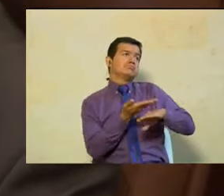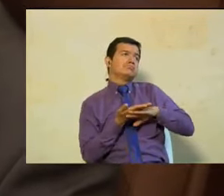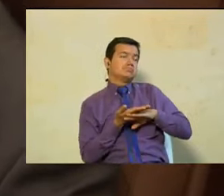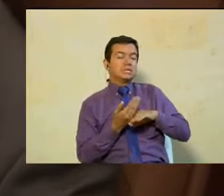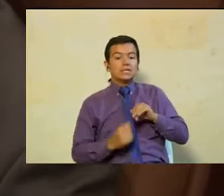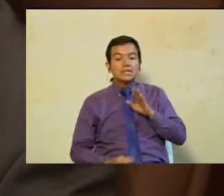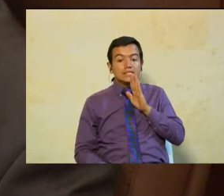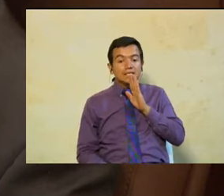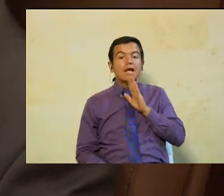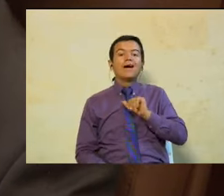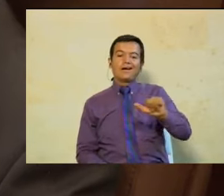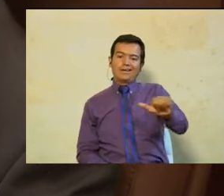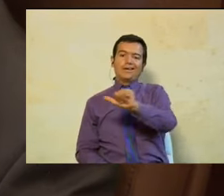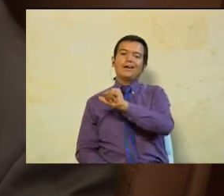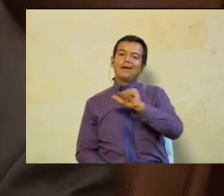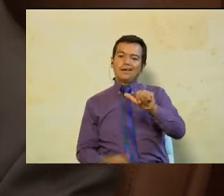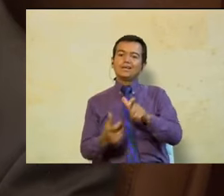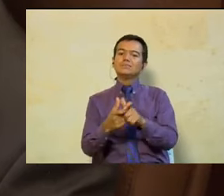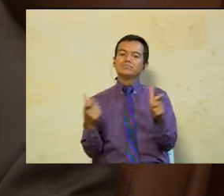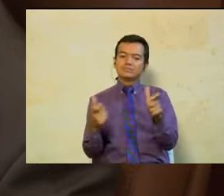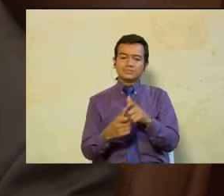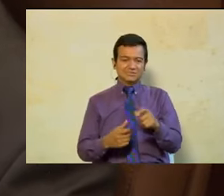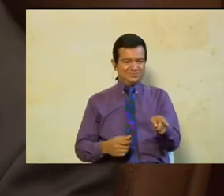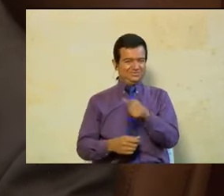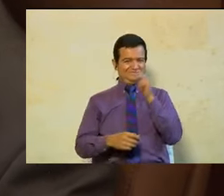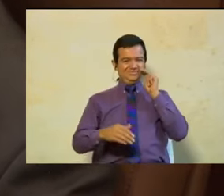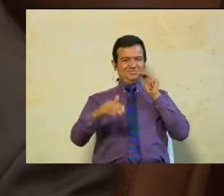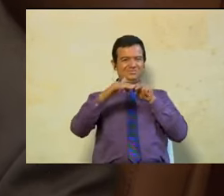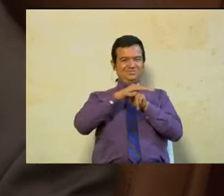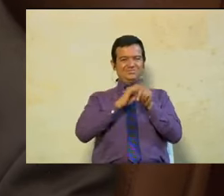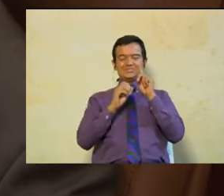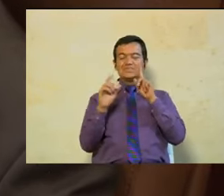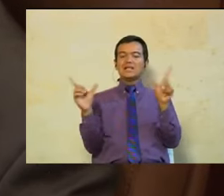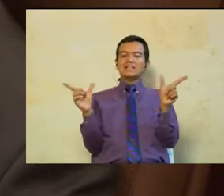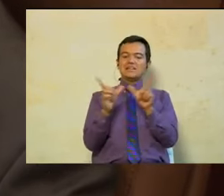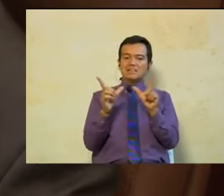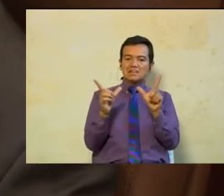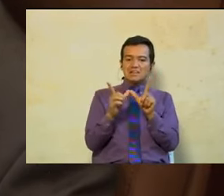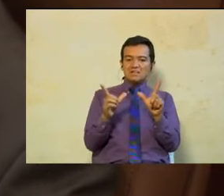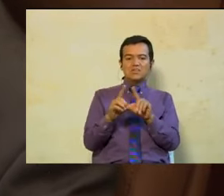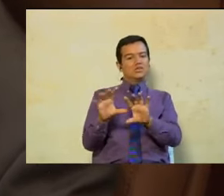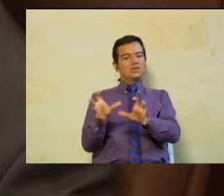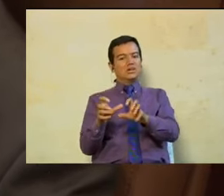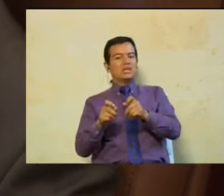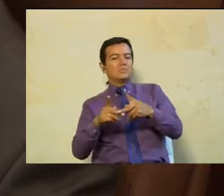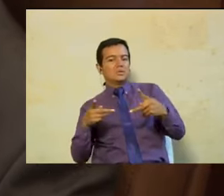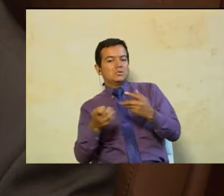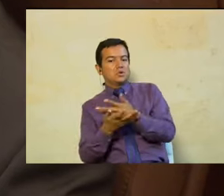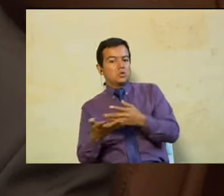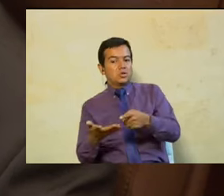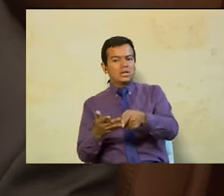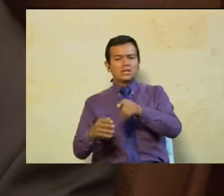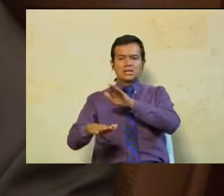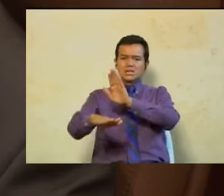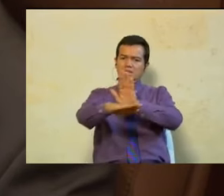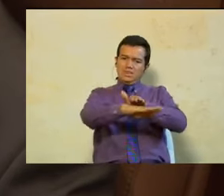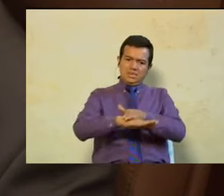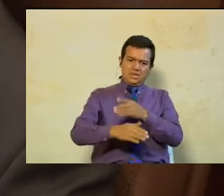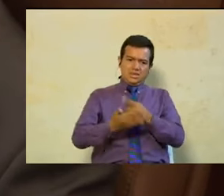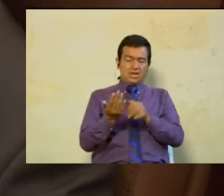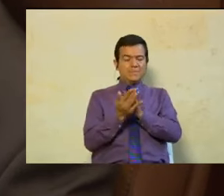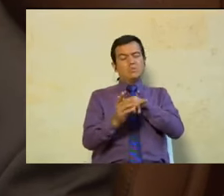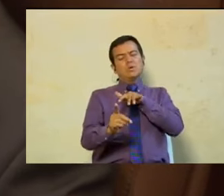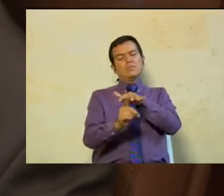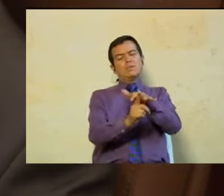mujeres que hemos visto en Muchos medios de comunicación Cómo se han visto afectadas precisamente por falta